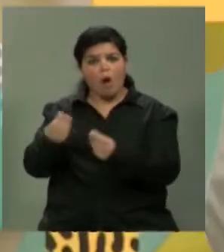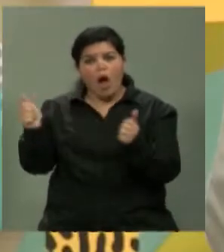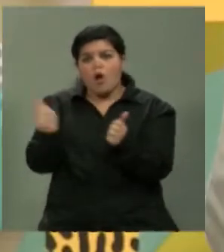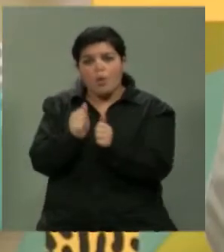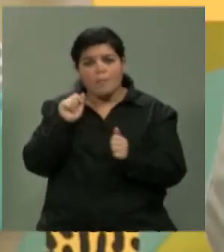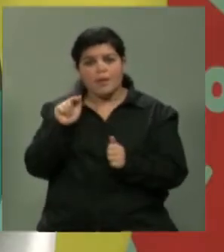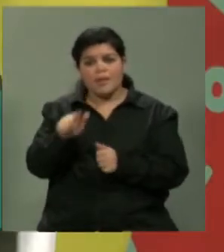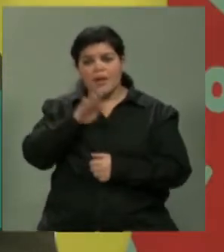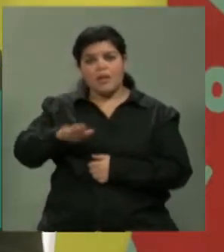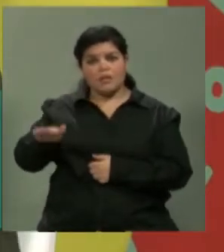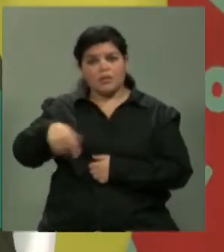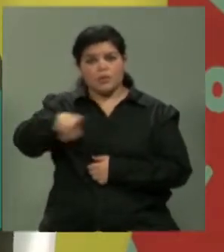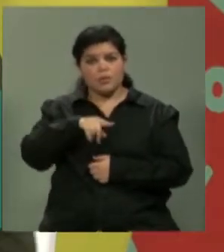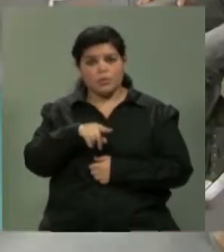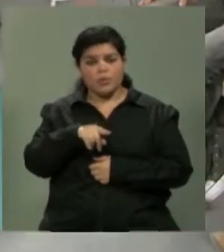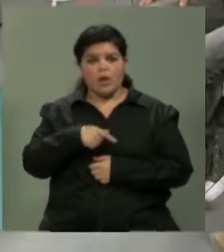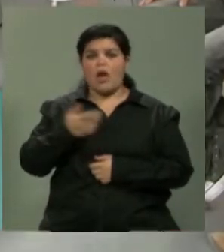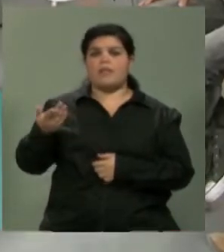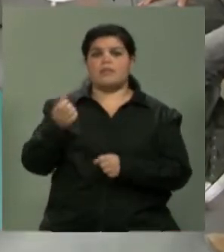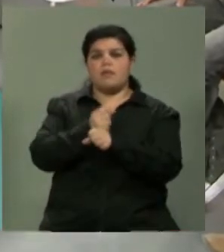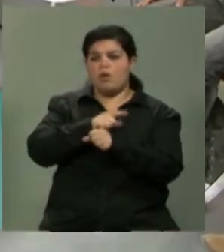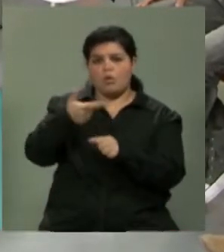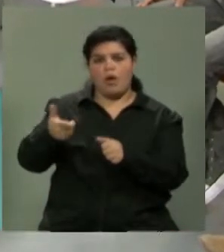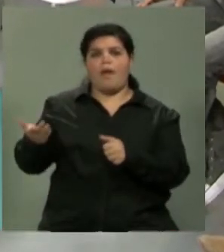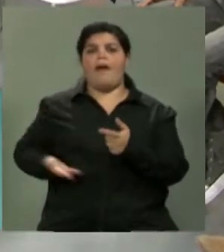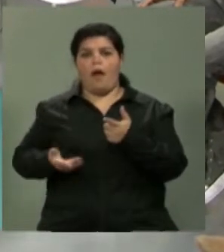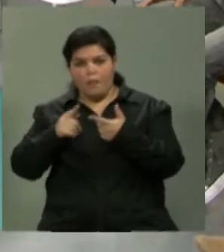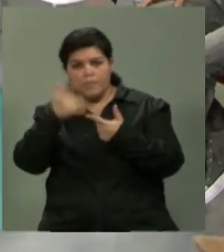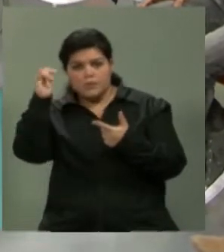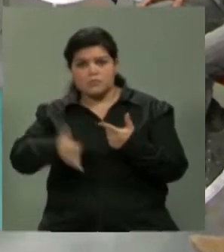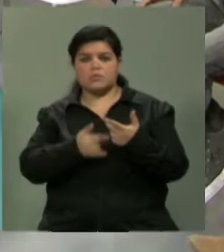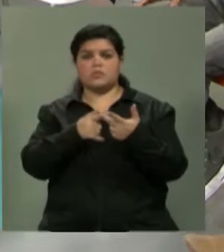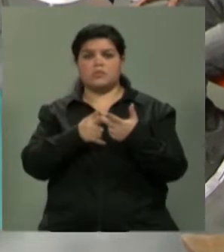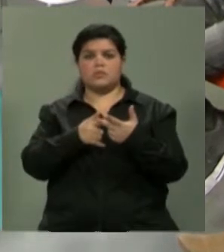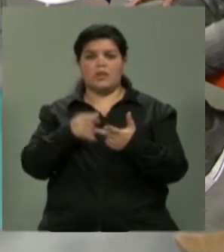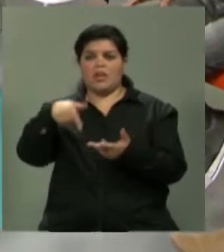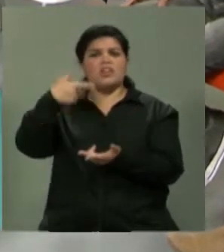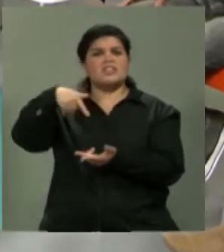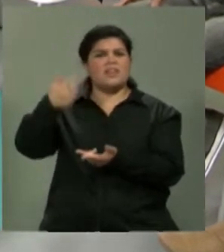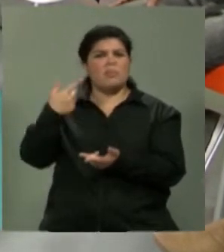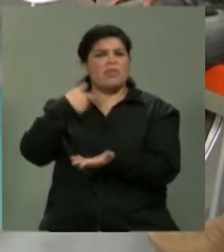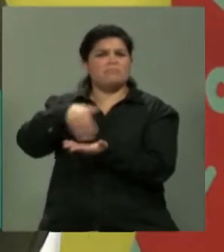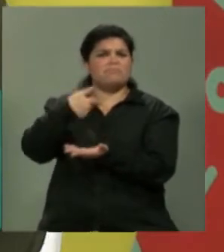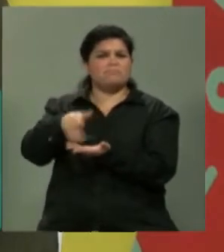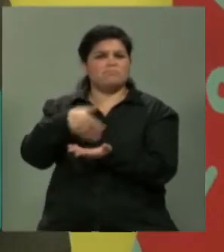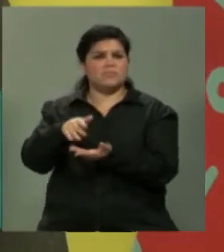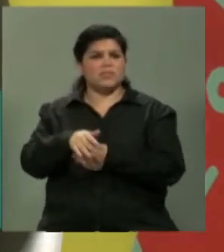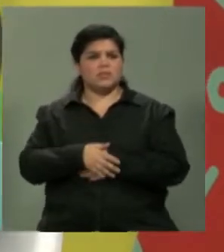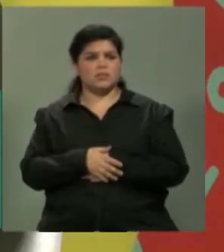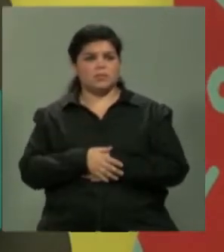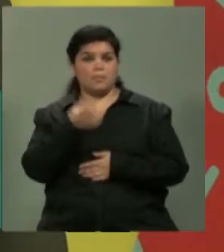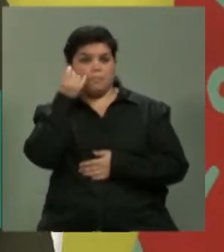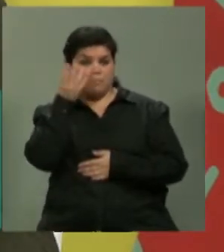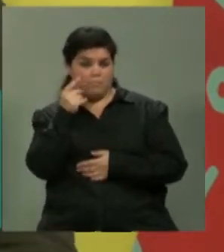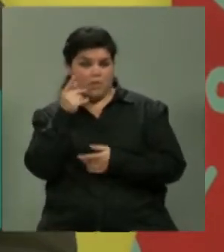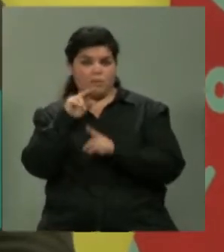Veamos qué pasa. No hay trabajo, hay hambre, hay una estigmatización terrible. En los que no... Primero me gustaría, por ahí, como